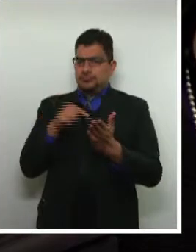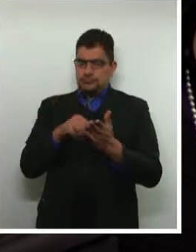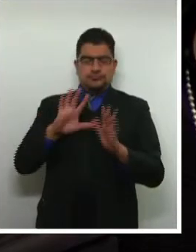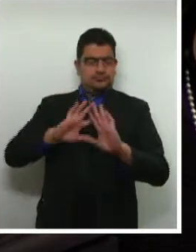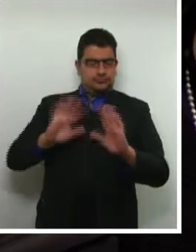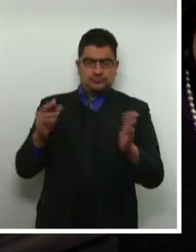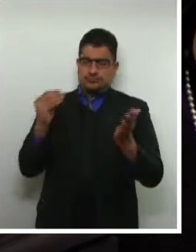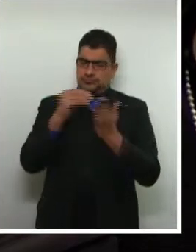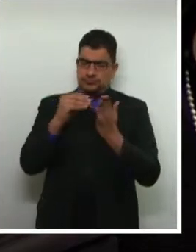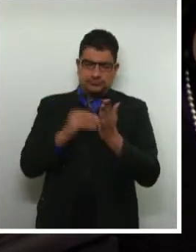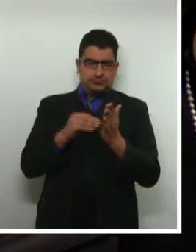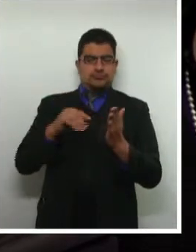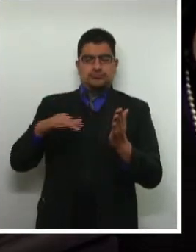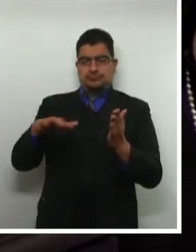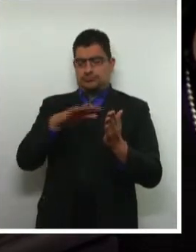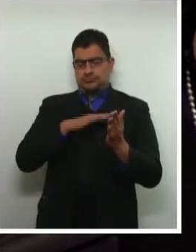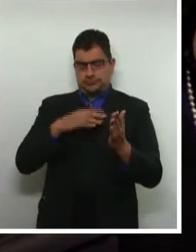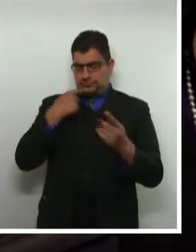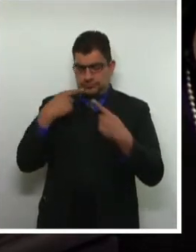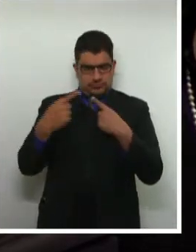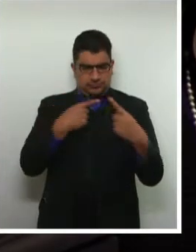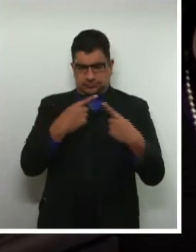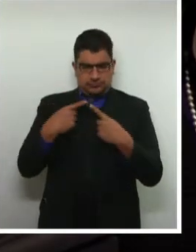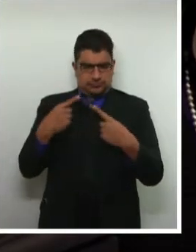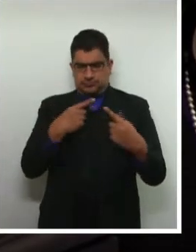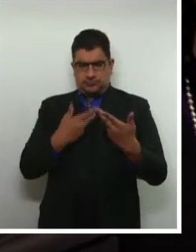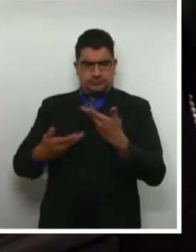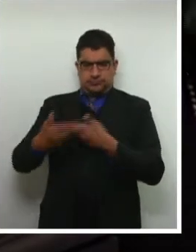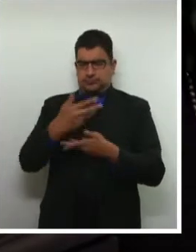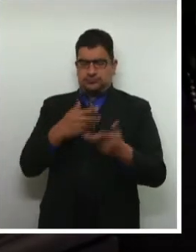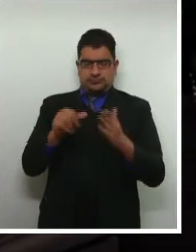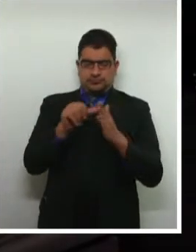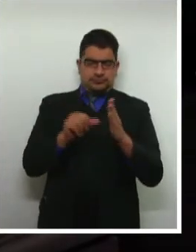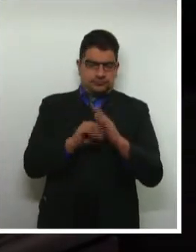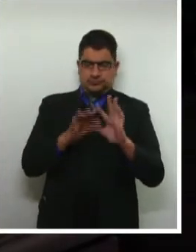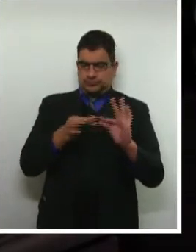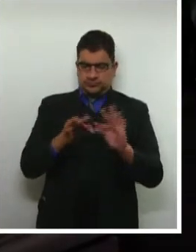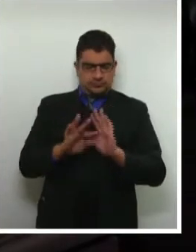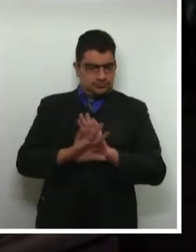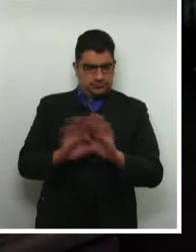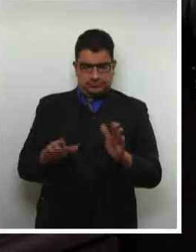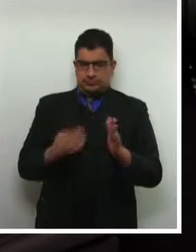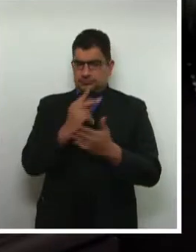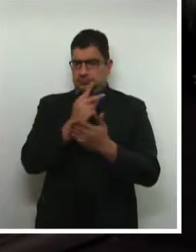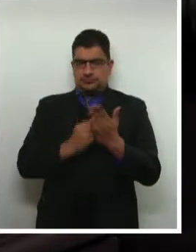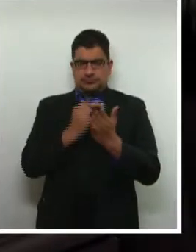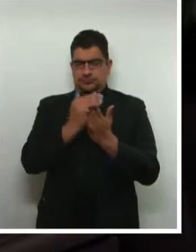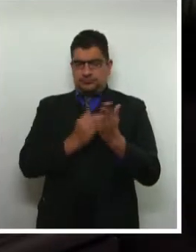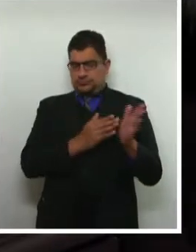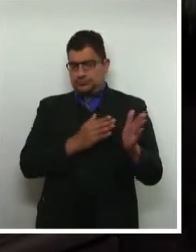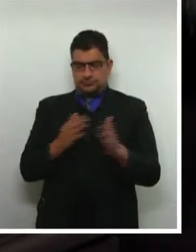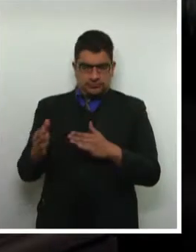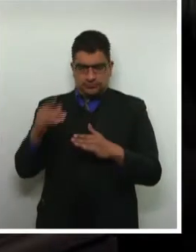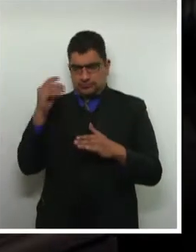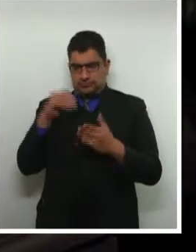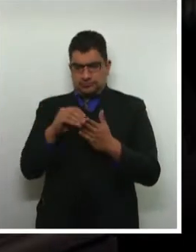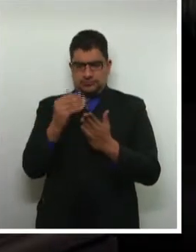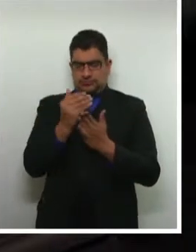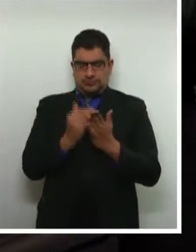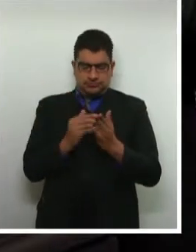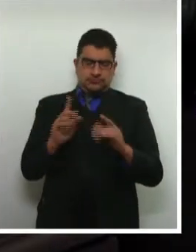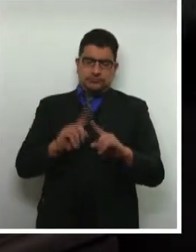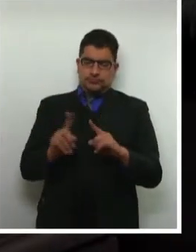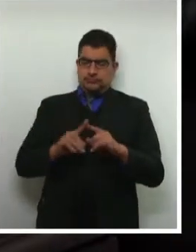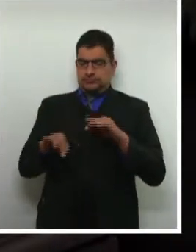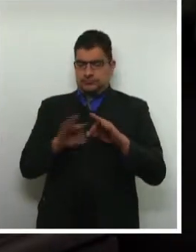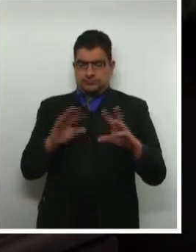creamos, a partir de la discusión y aprobación de los artículos correspondientes, un sistema de planeación democrático que incluye las funciones